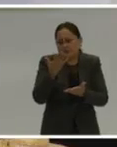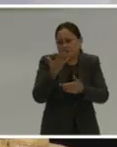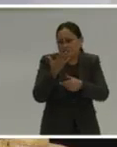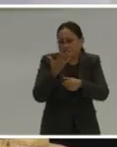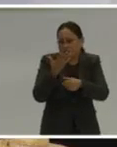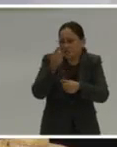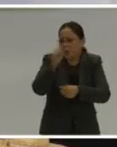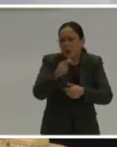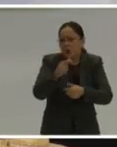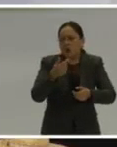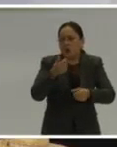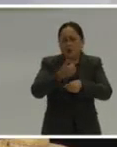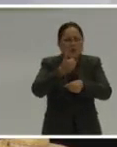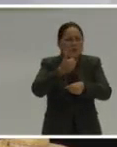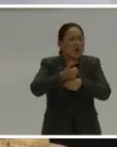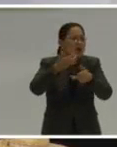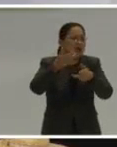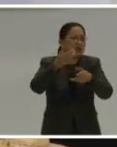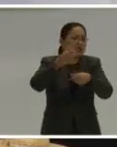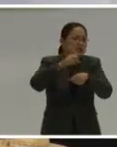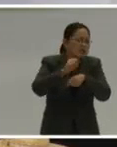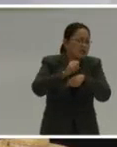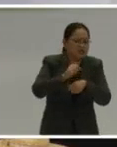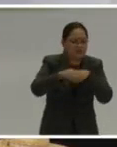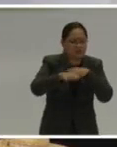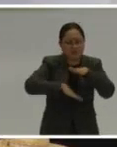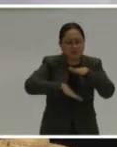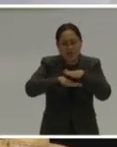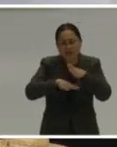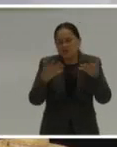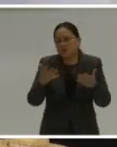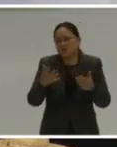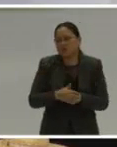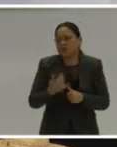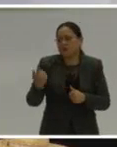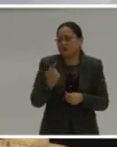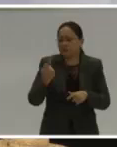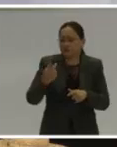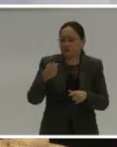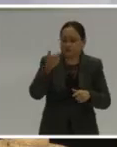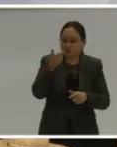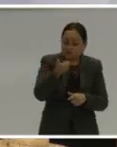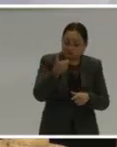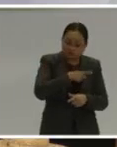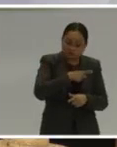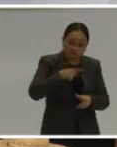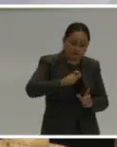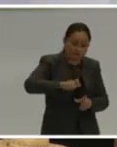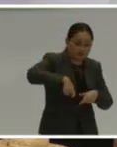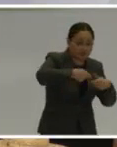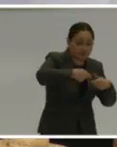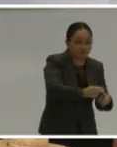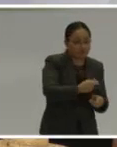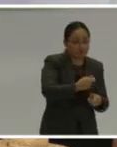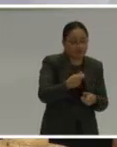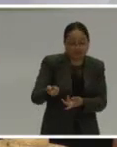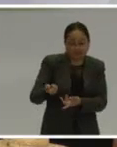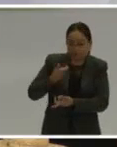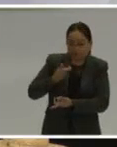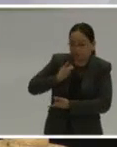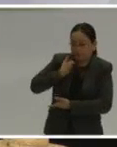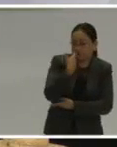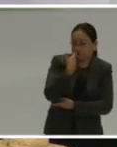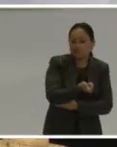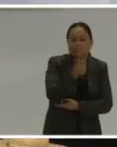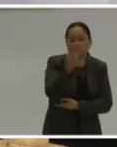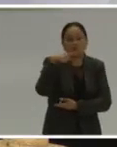el tema de autonomía, es decir, bueno, lo poco, porque es transferencia económica del dinero que se tiene